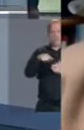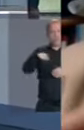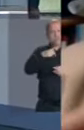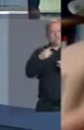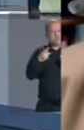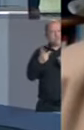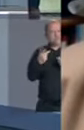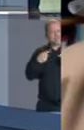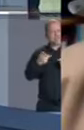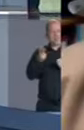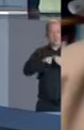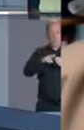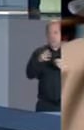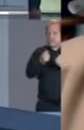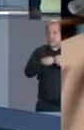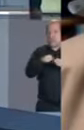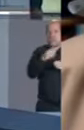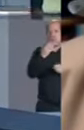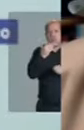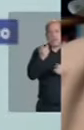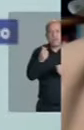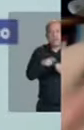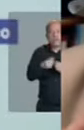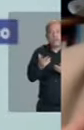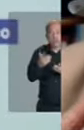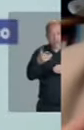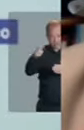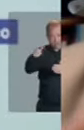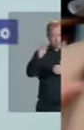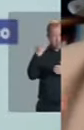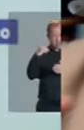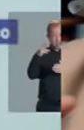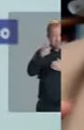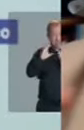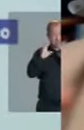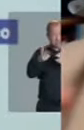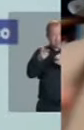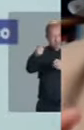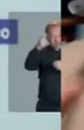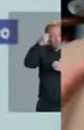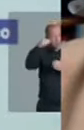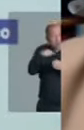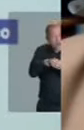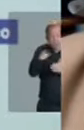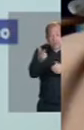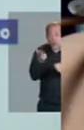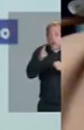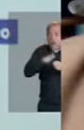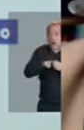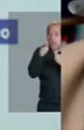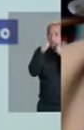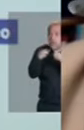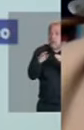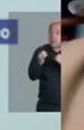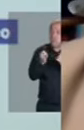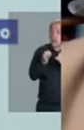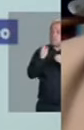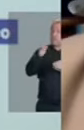fíjate, ayer en este segundo round llamaba la atención lo que señalaban las candidatas respecto a sus proyectos de